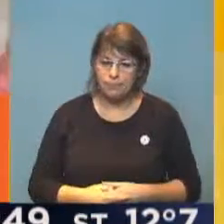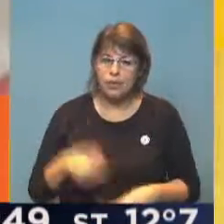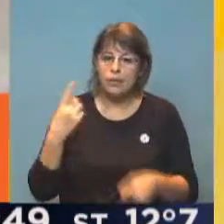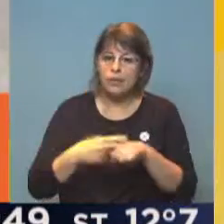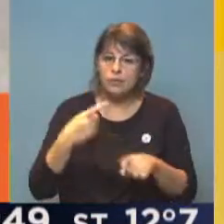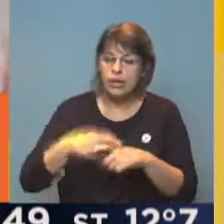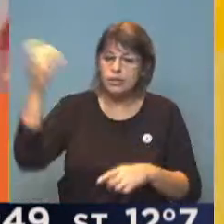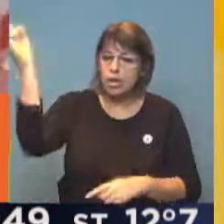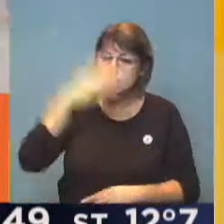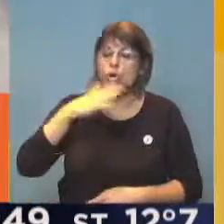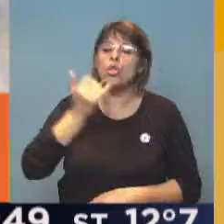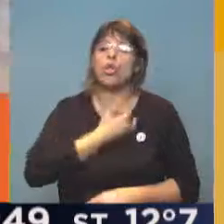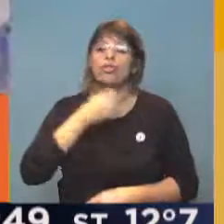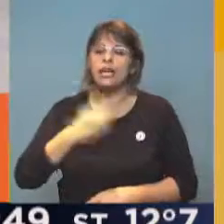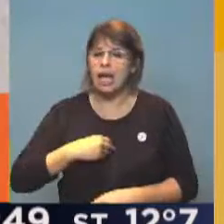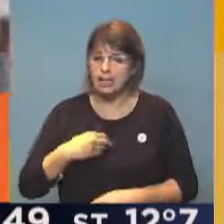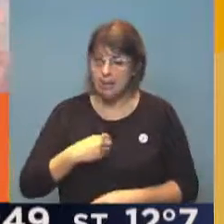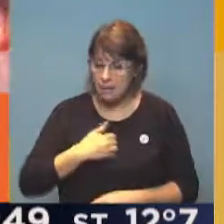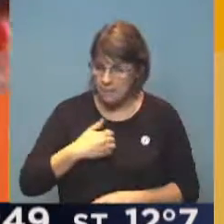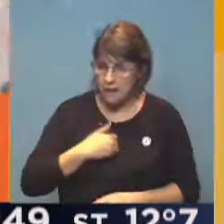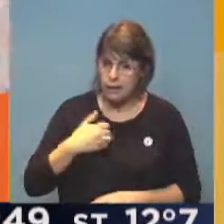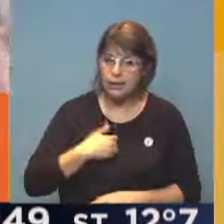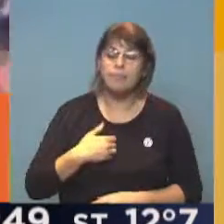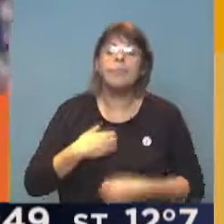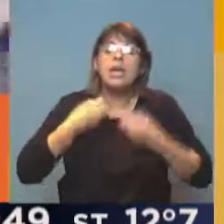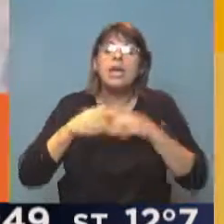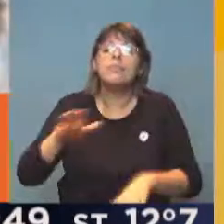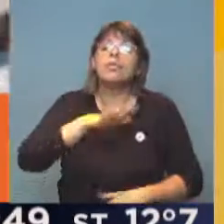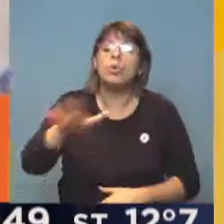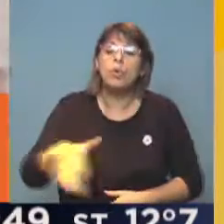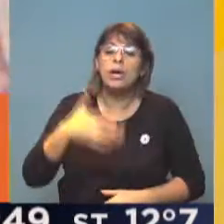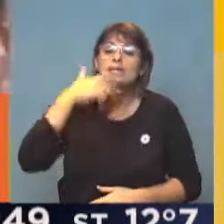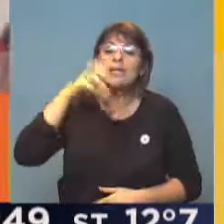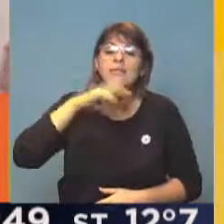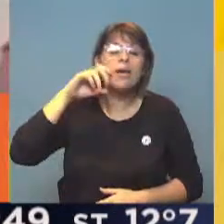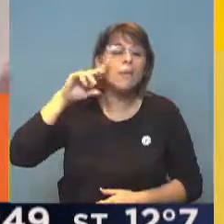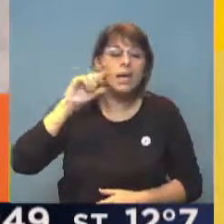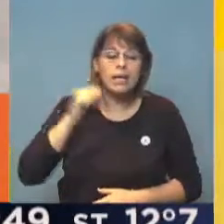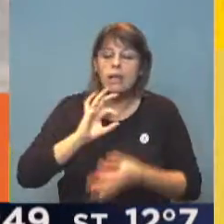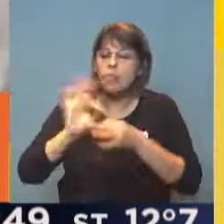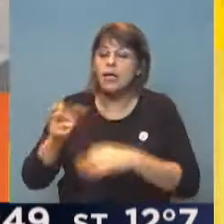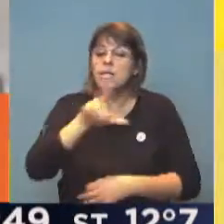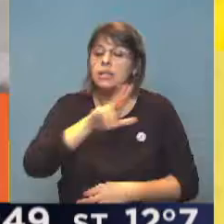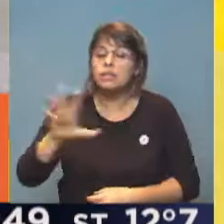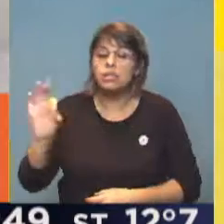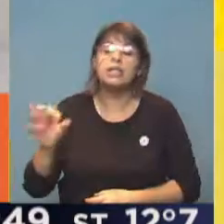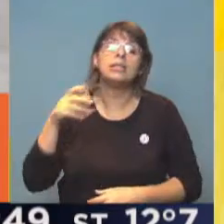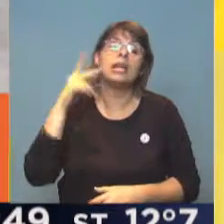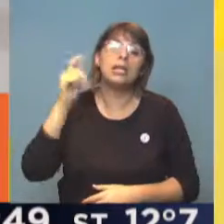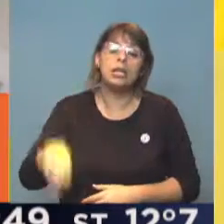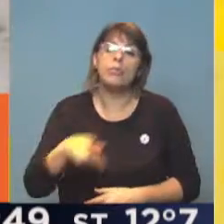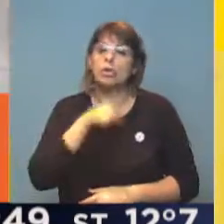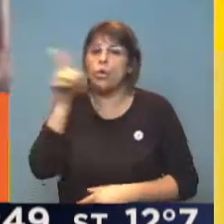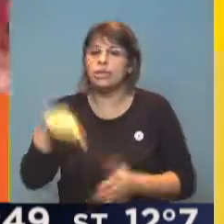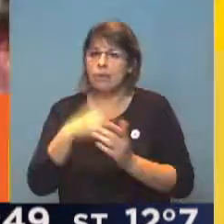La Fiesta del Sol en Catamarca. El Inti Raymi comenzó en la localidad de Santa María, ubicada a 330 kilómetros al oeste